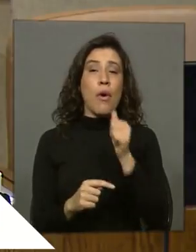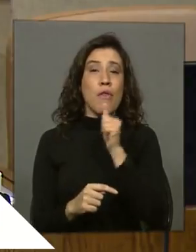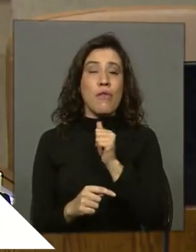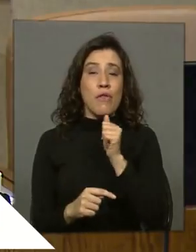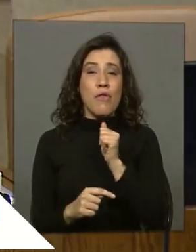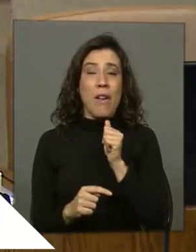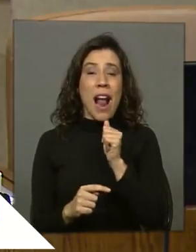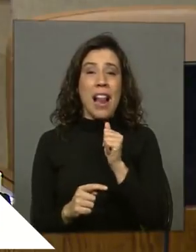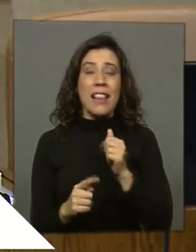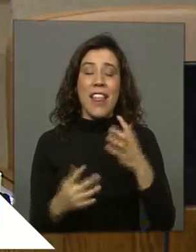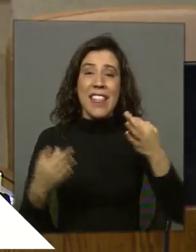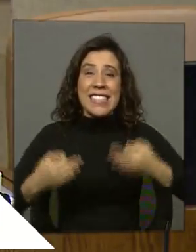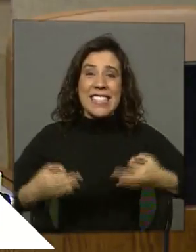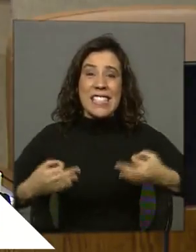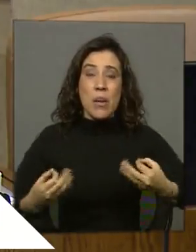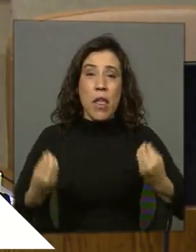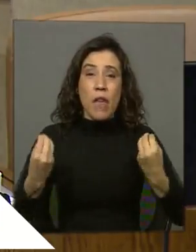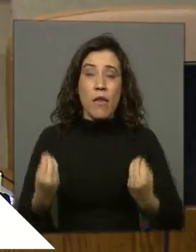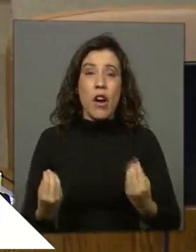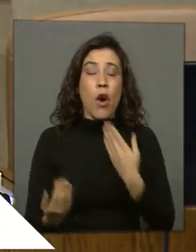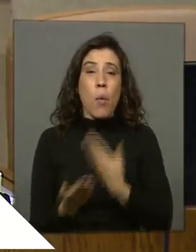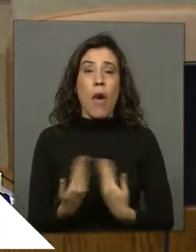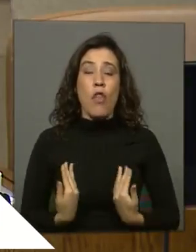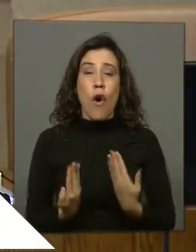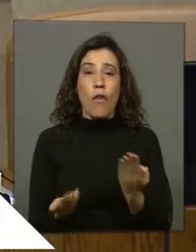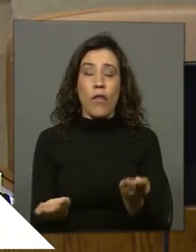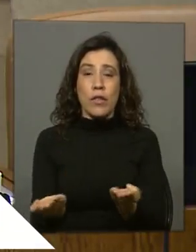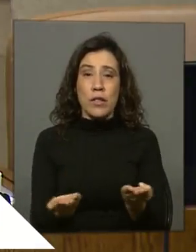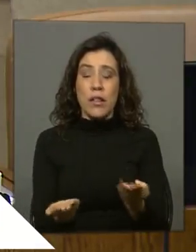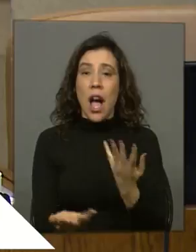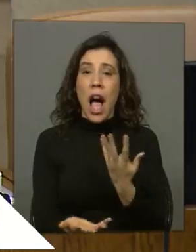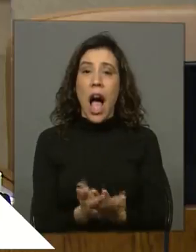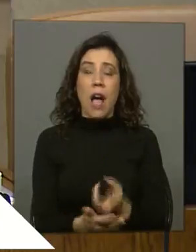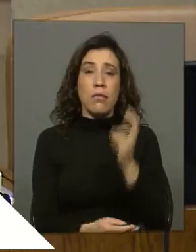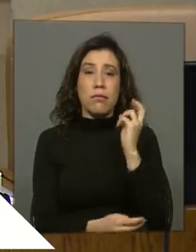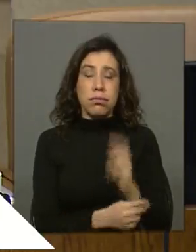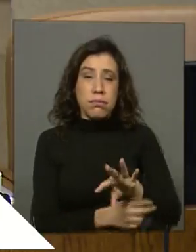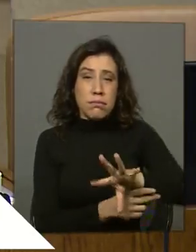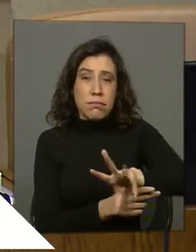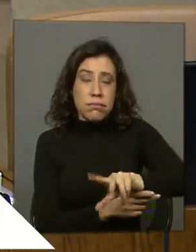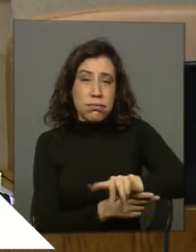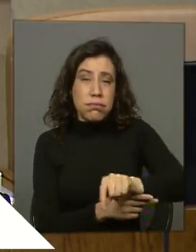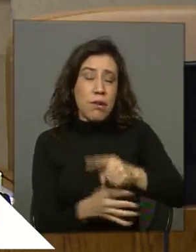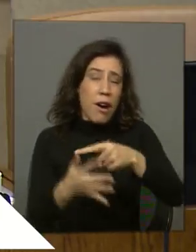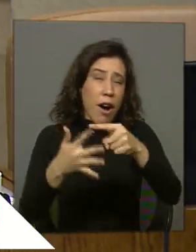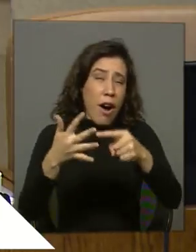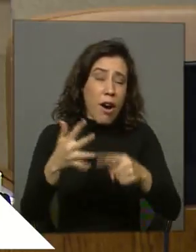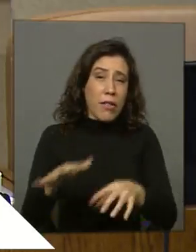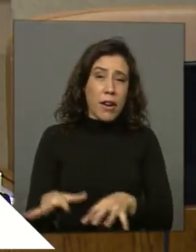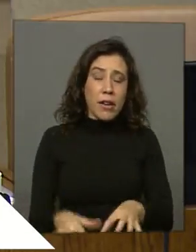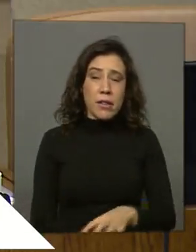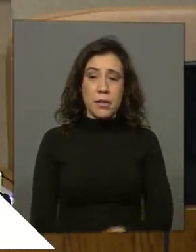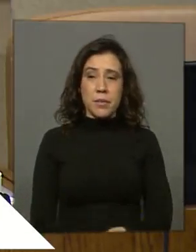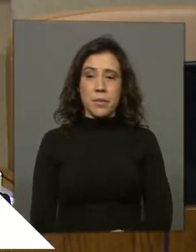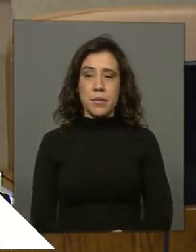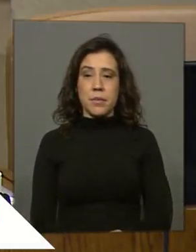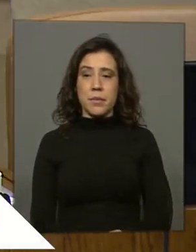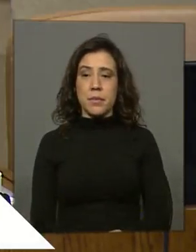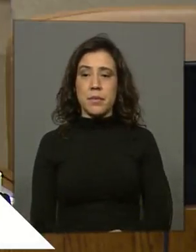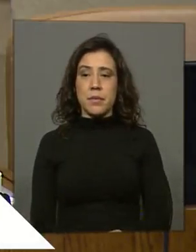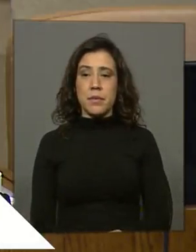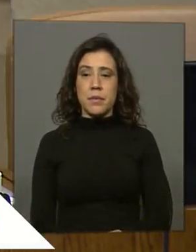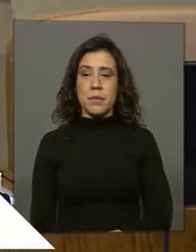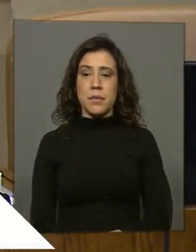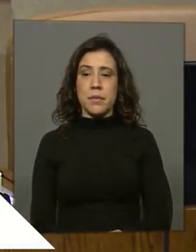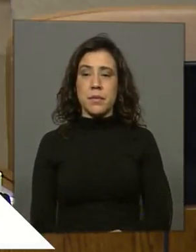de medidas de seguridad adecuadas en la prestación de este se producen hurtos etcétera se